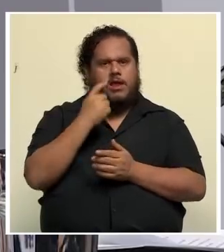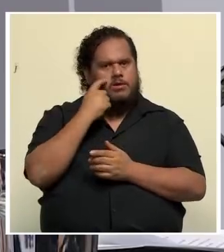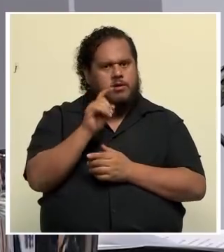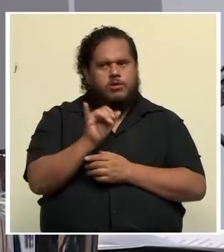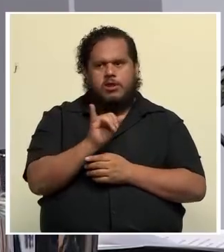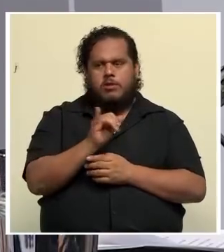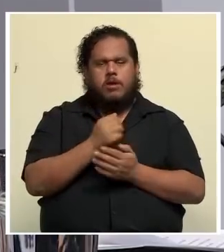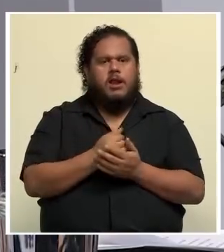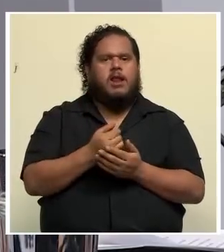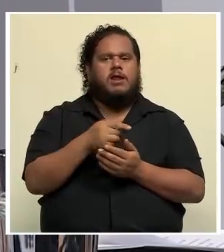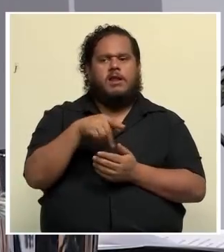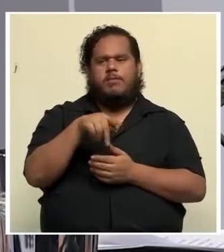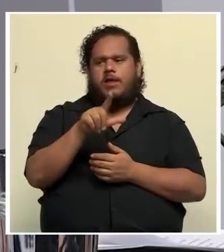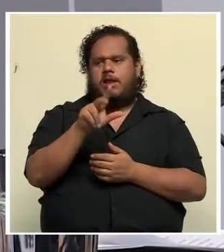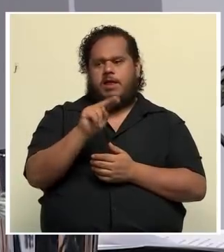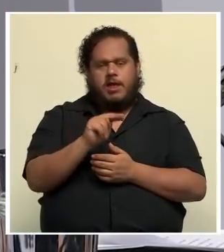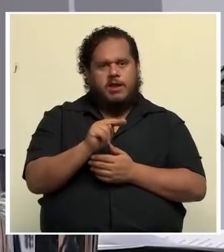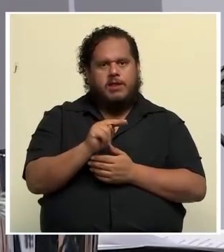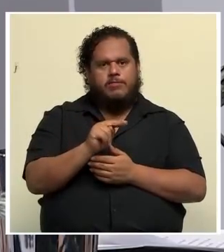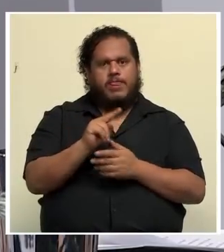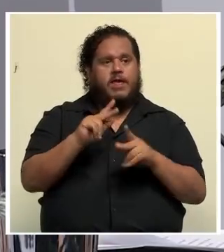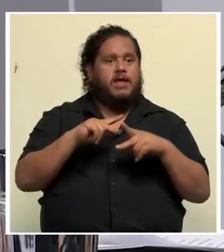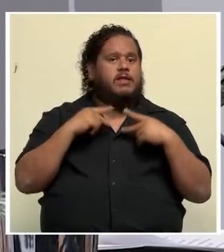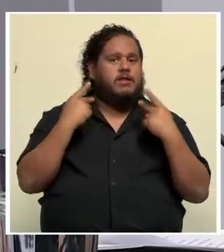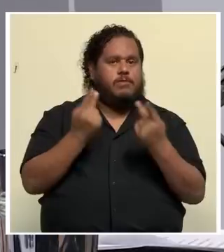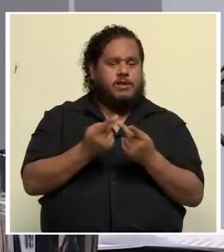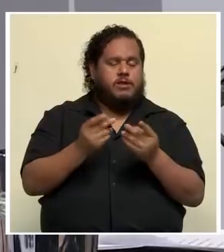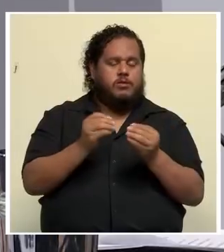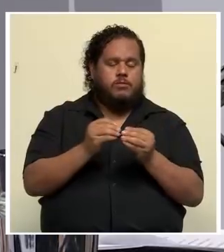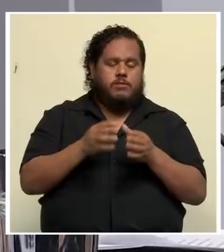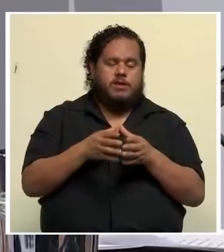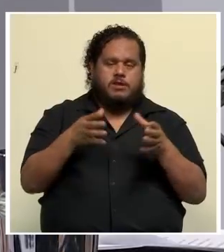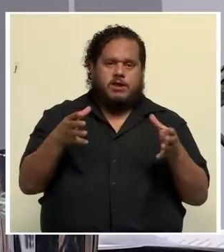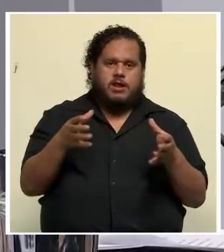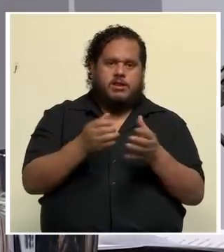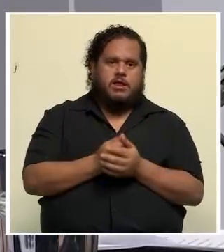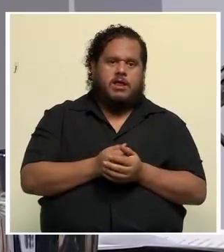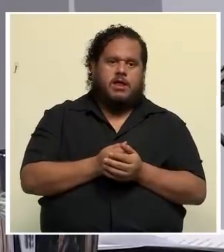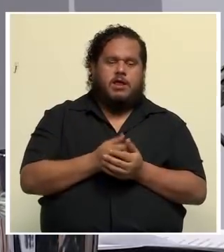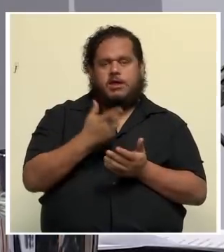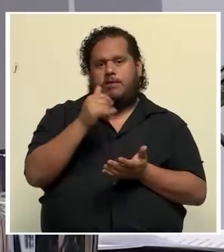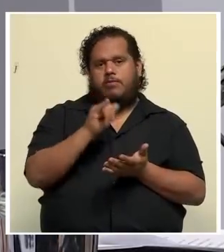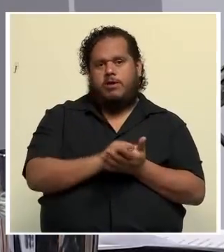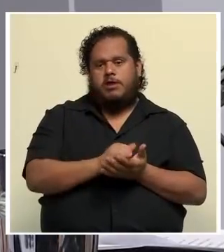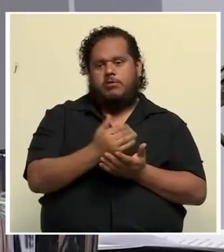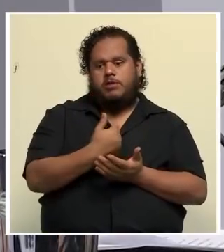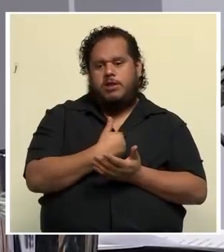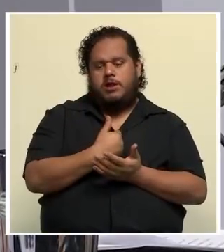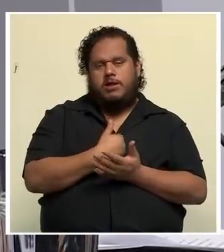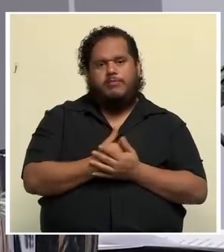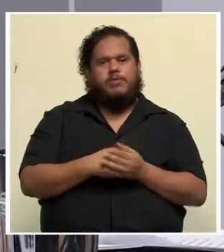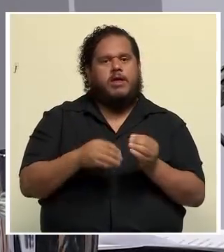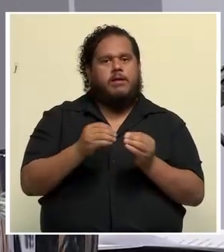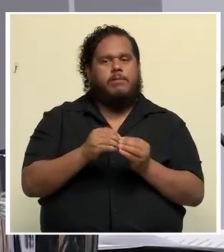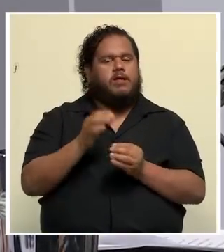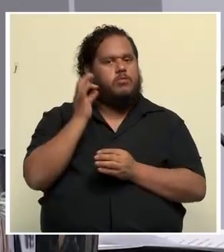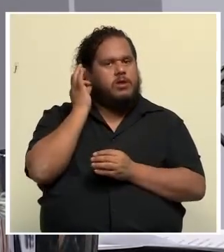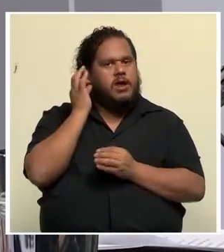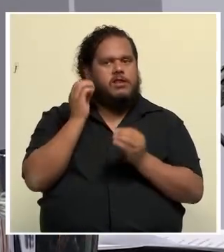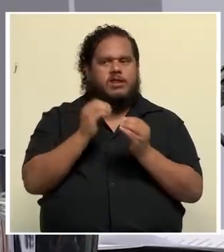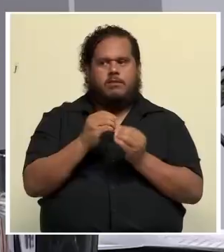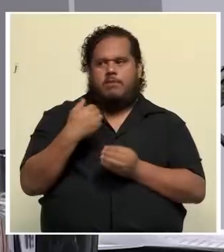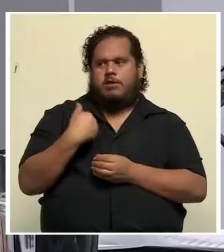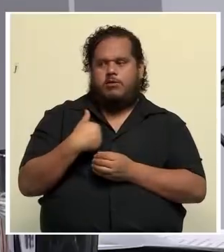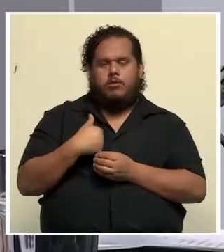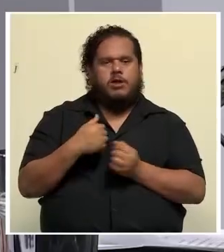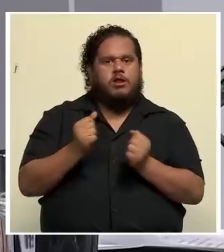también que Liberación Nacional es el partido más grande, que por lo tanto tiene más mujeres y más